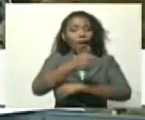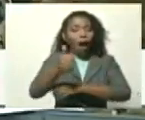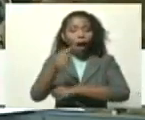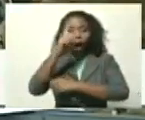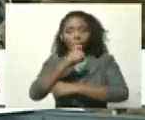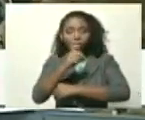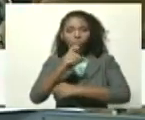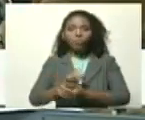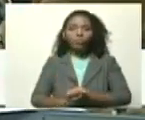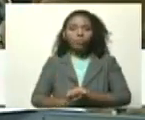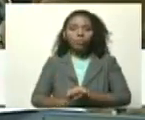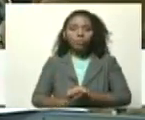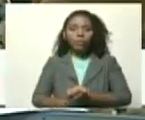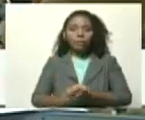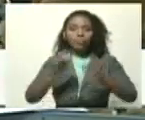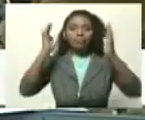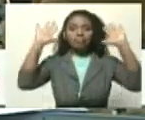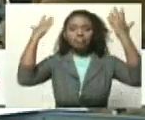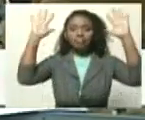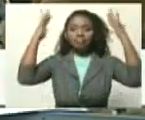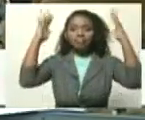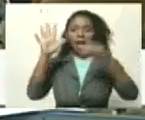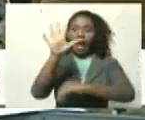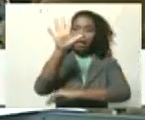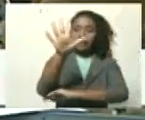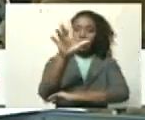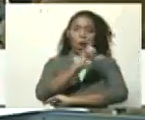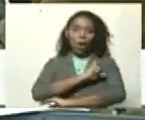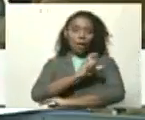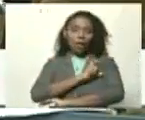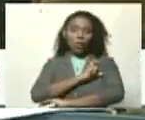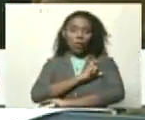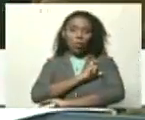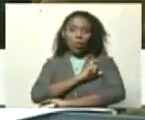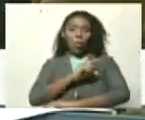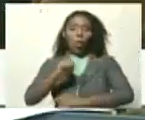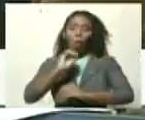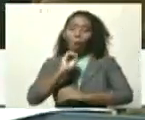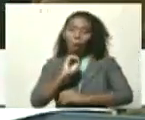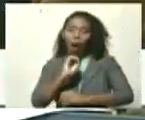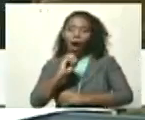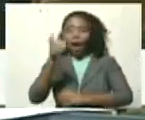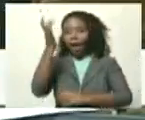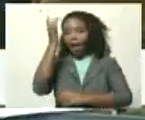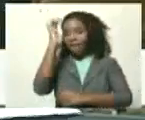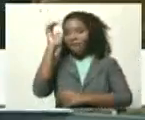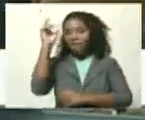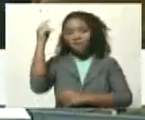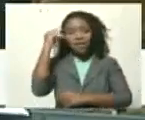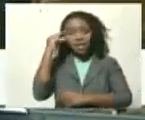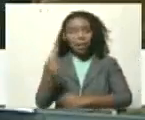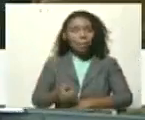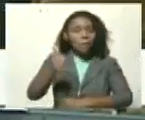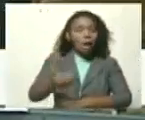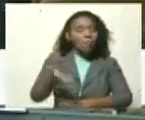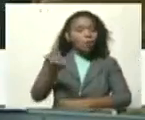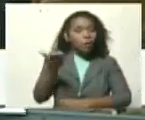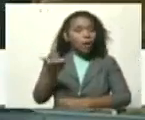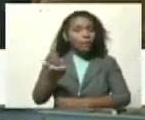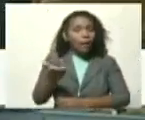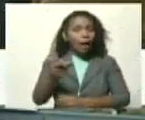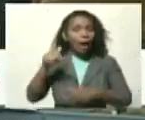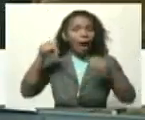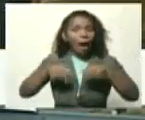año, a celebrarse el 5 de enero o en la fecha más próxima a este